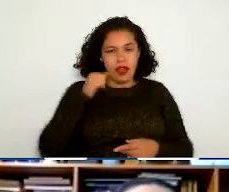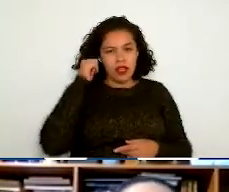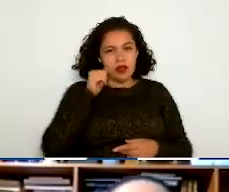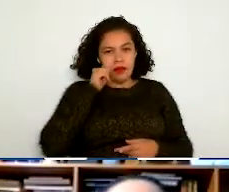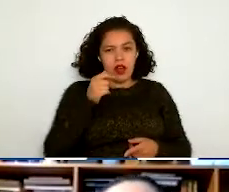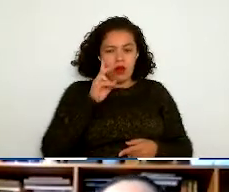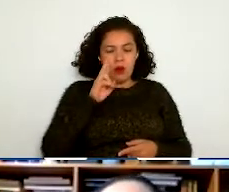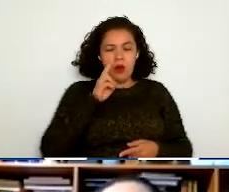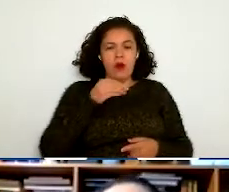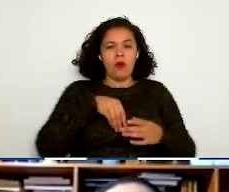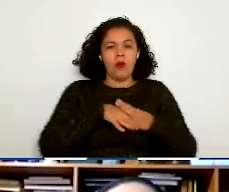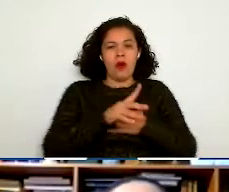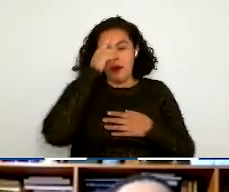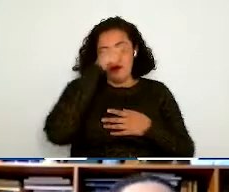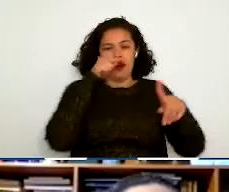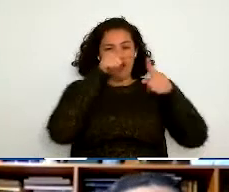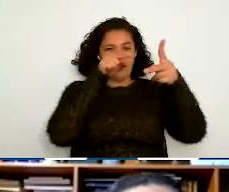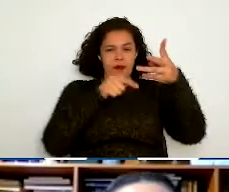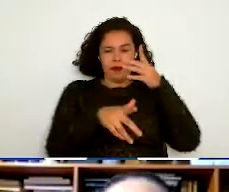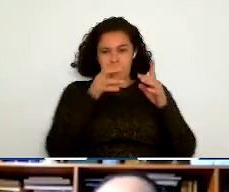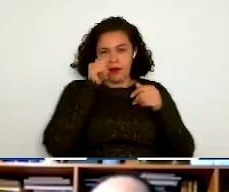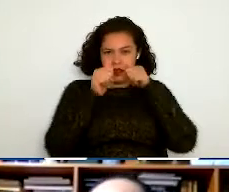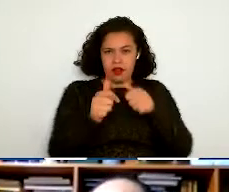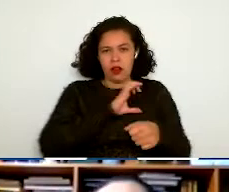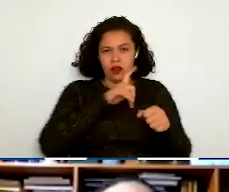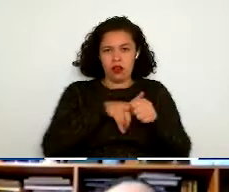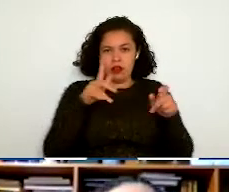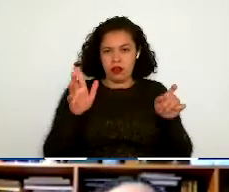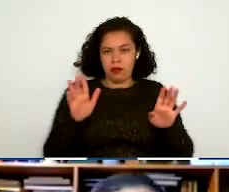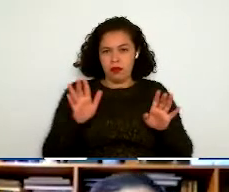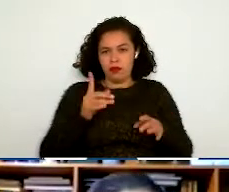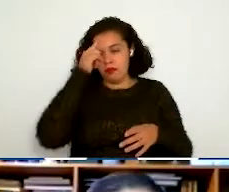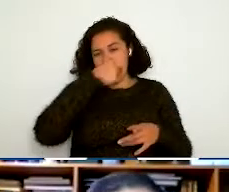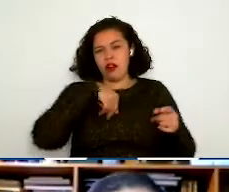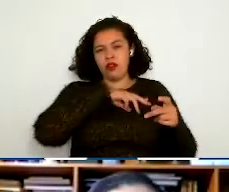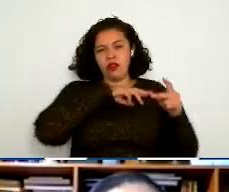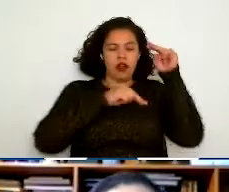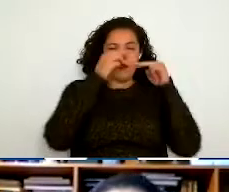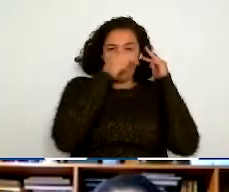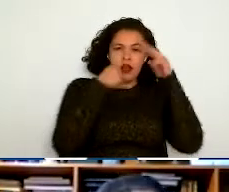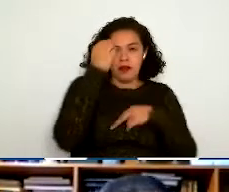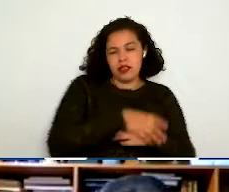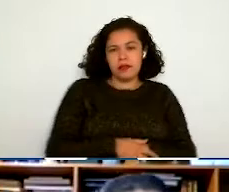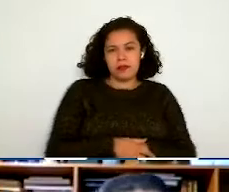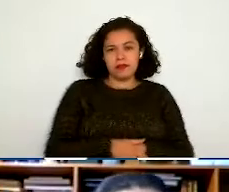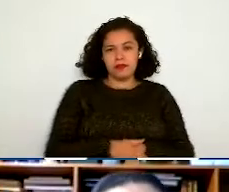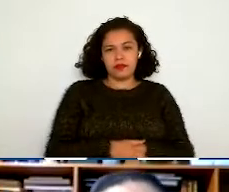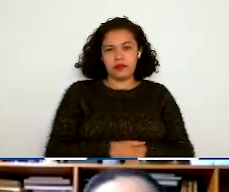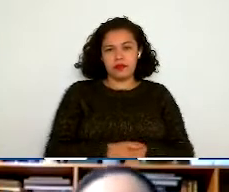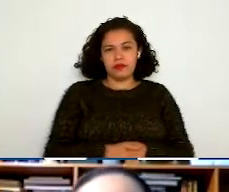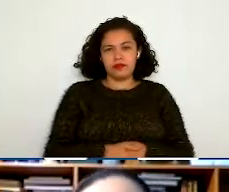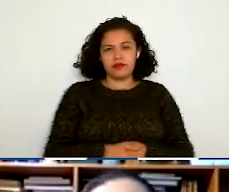miramos a la calidad objetivamente, cuantitativamente, como una cuestión de medición, por el medio que ustedes gusten,